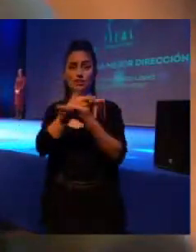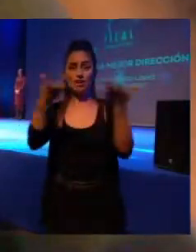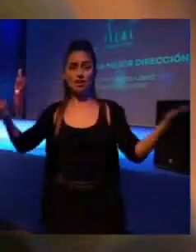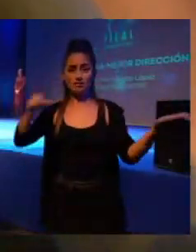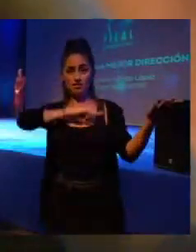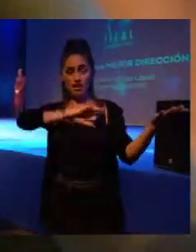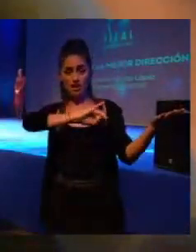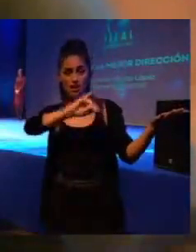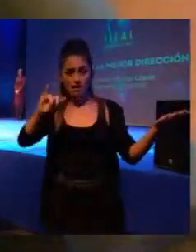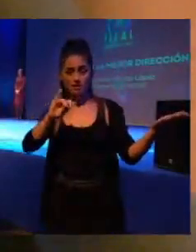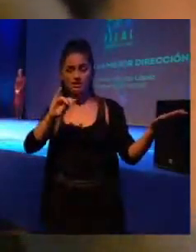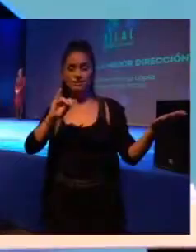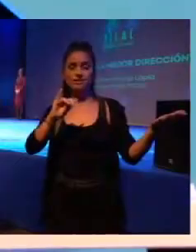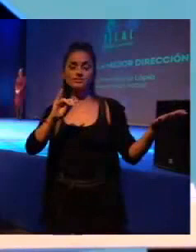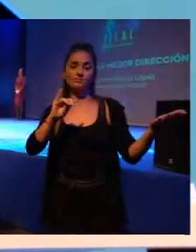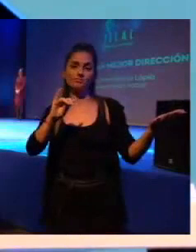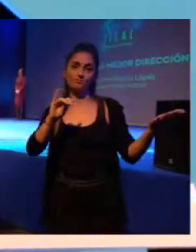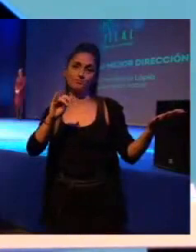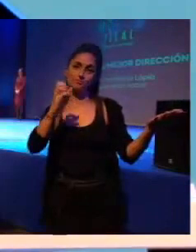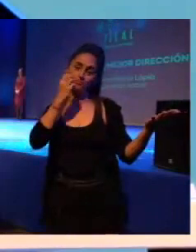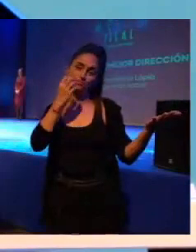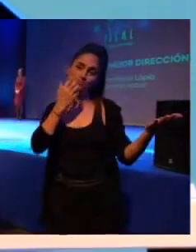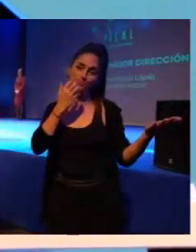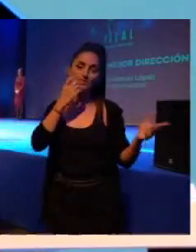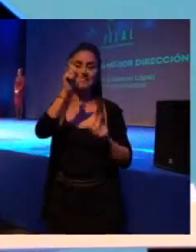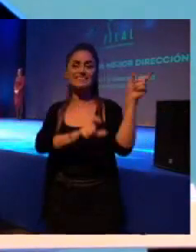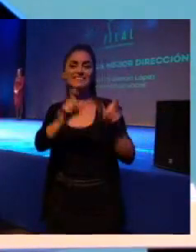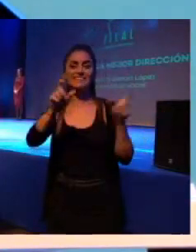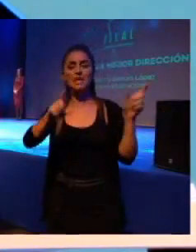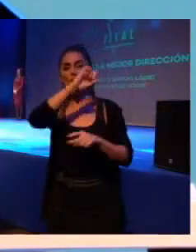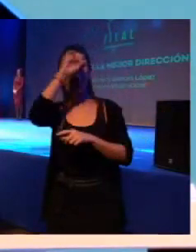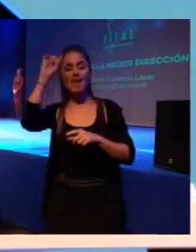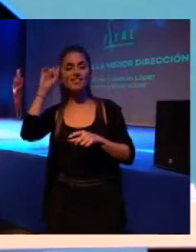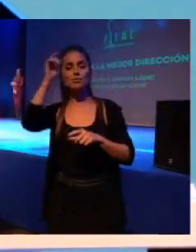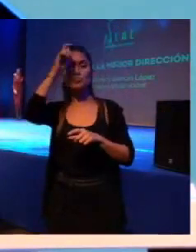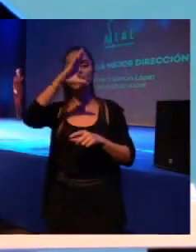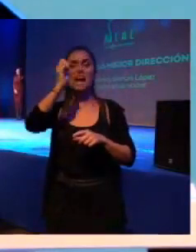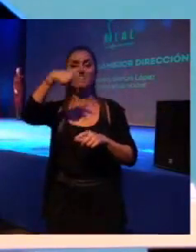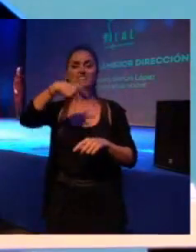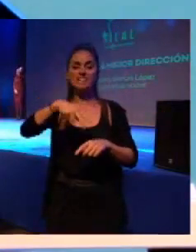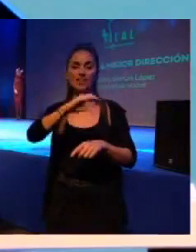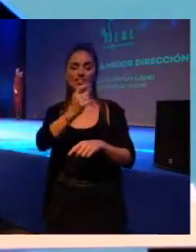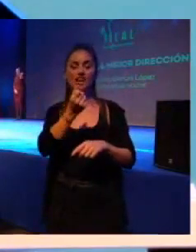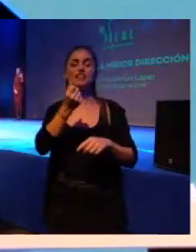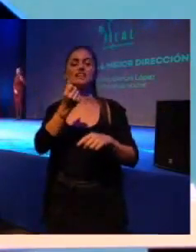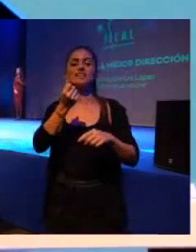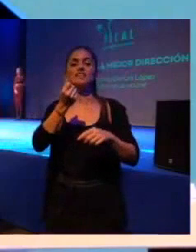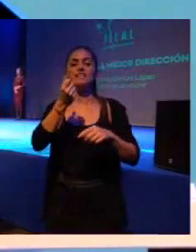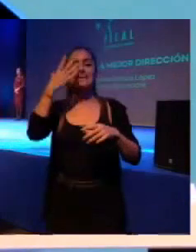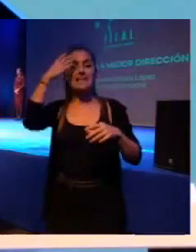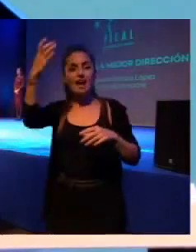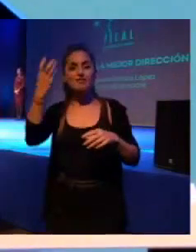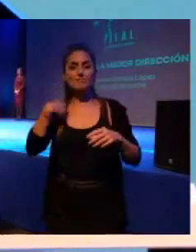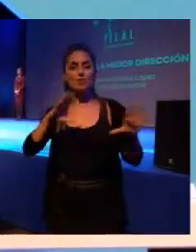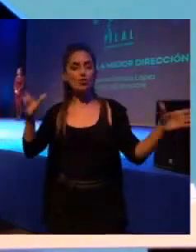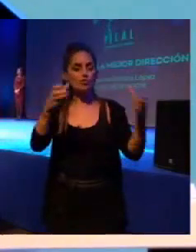En este caso, la gente de Cañada Real, en Madrid, una comunidad en la que, a día de hoy,